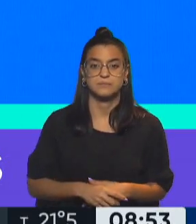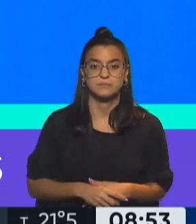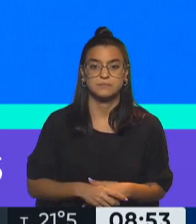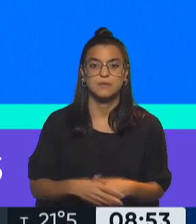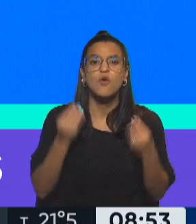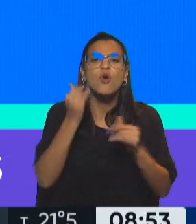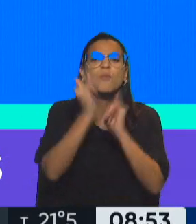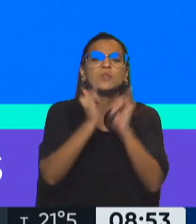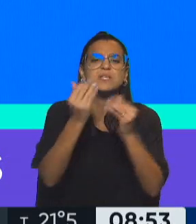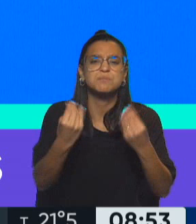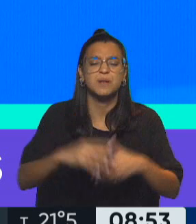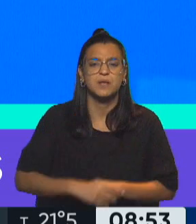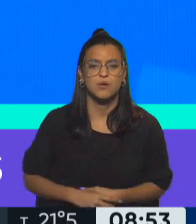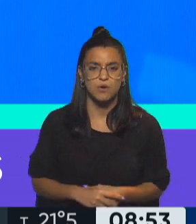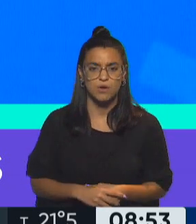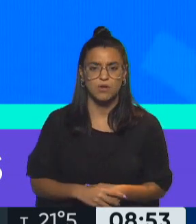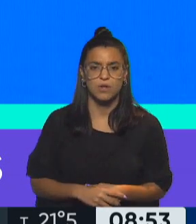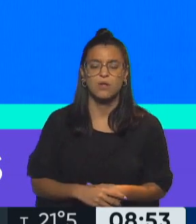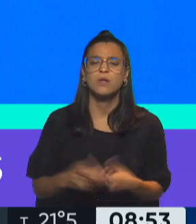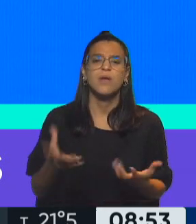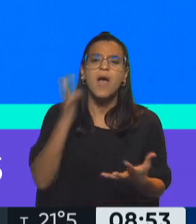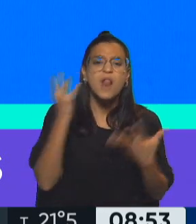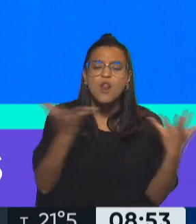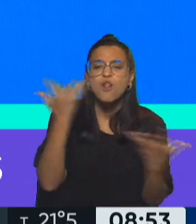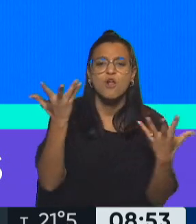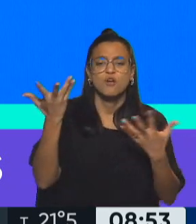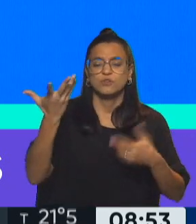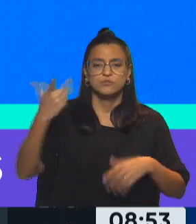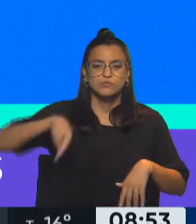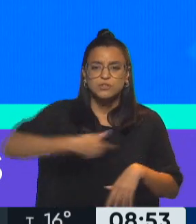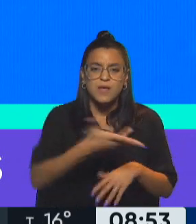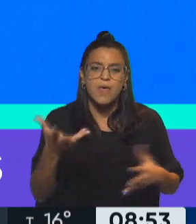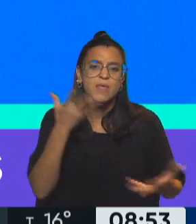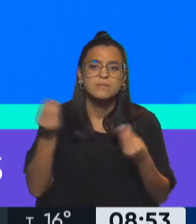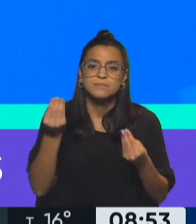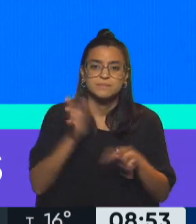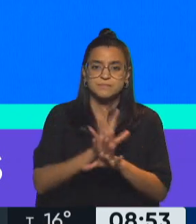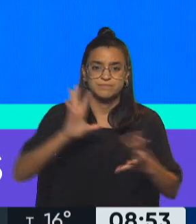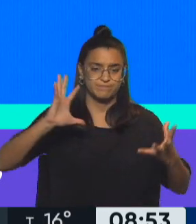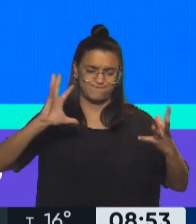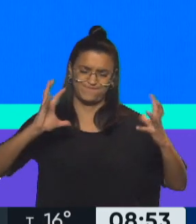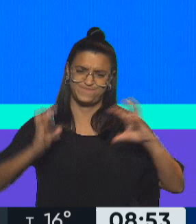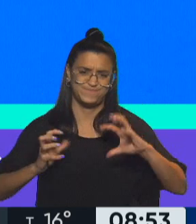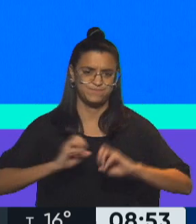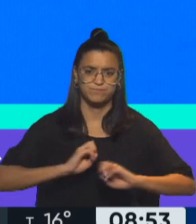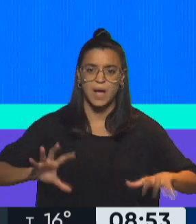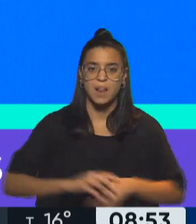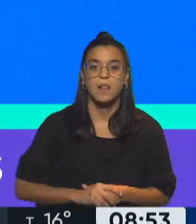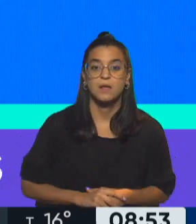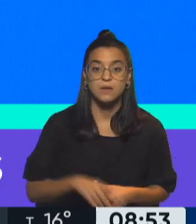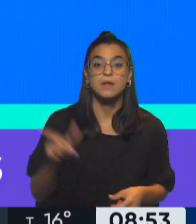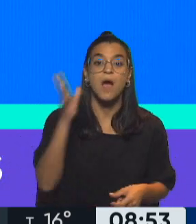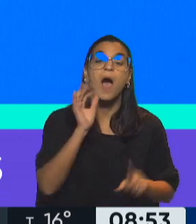zapatilla. ¿Cómo te explico? Algo pasó en nuestra sociedad. La rompieron mal. Y